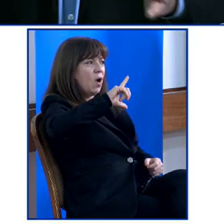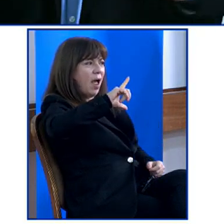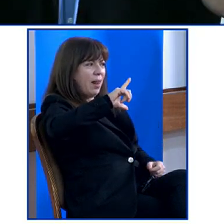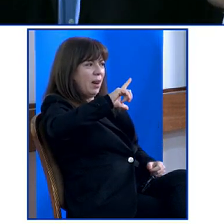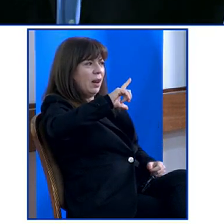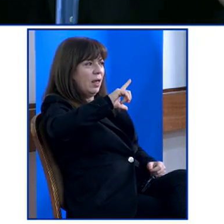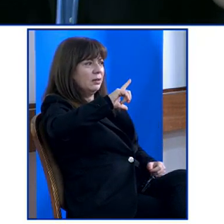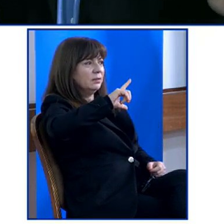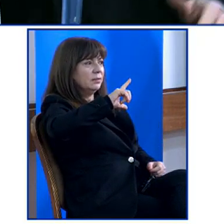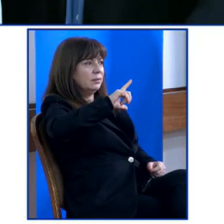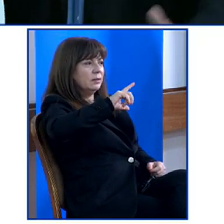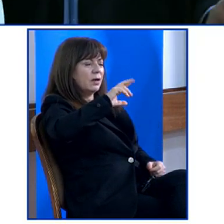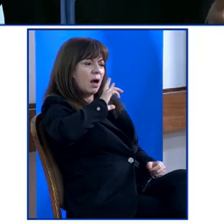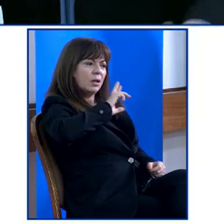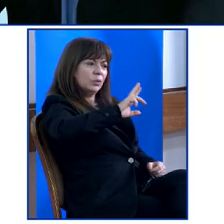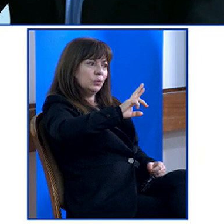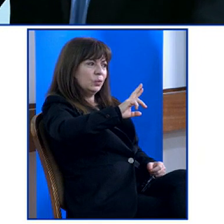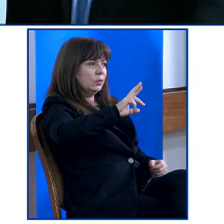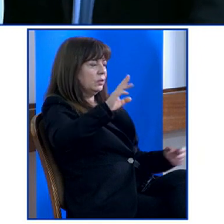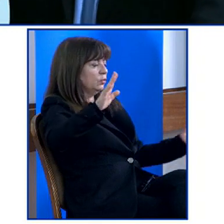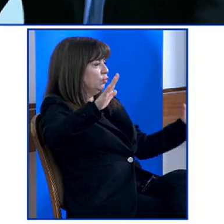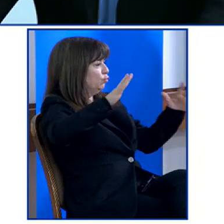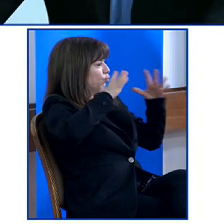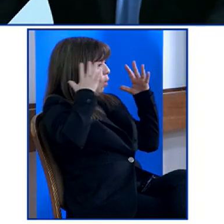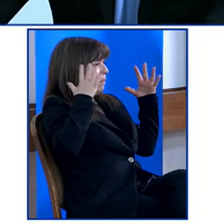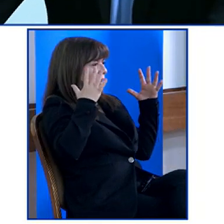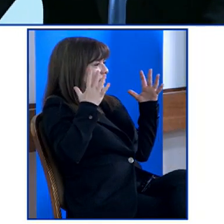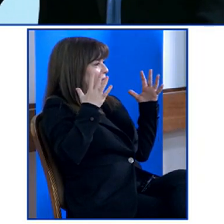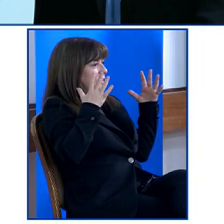resultado extraño, bueno, sorprendente, pero